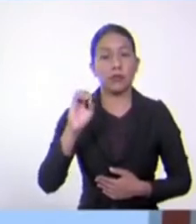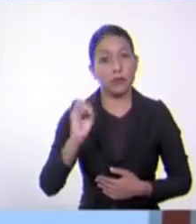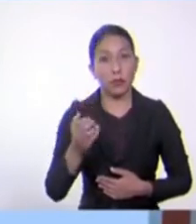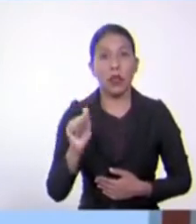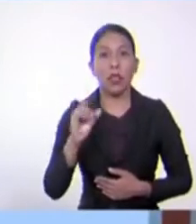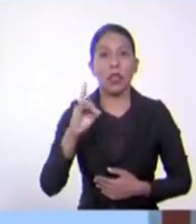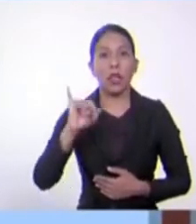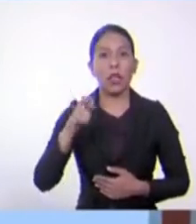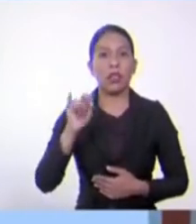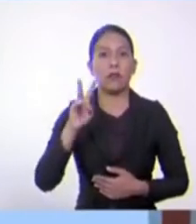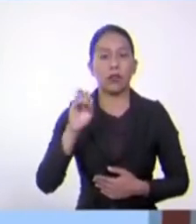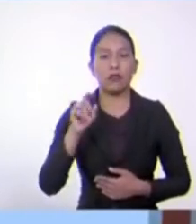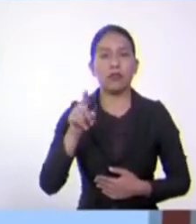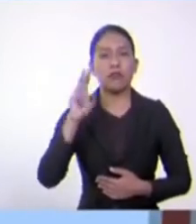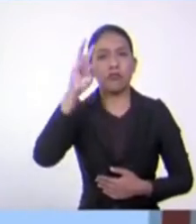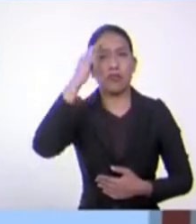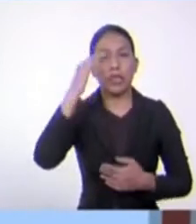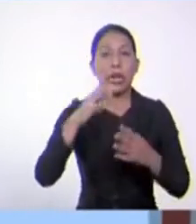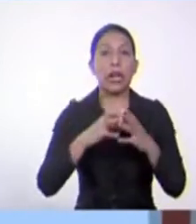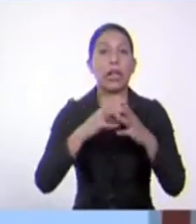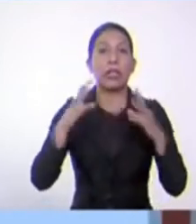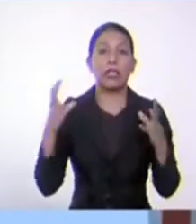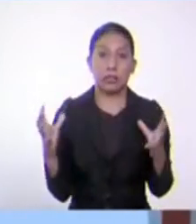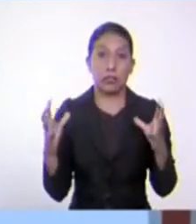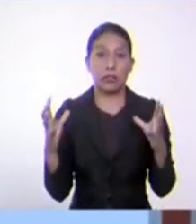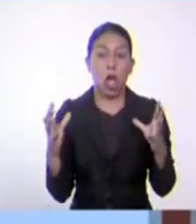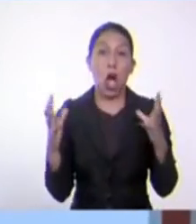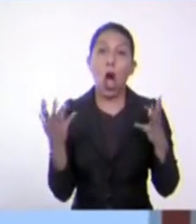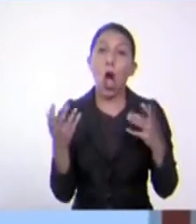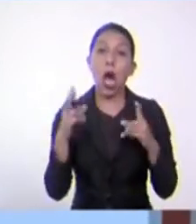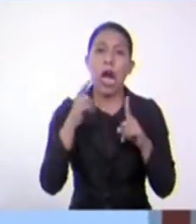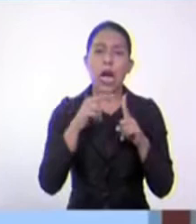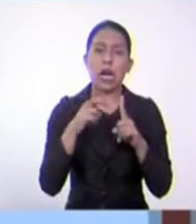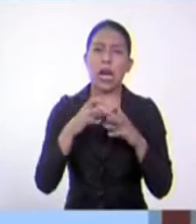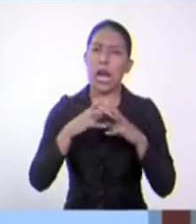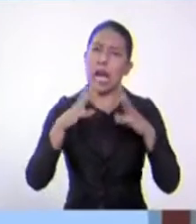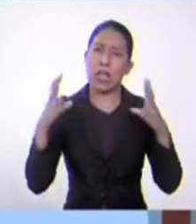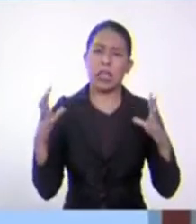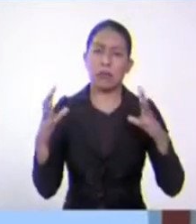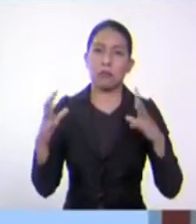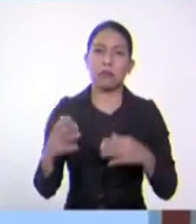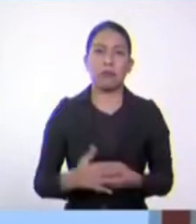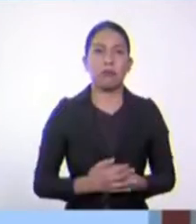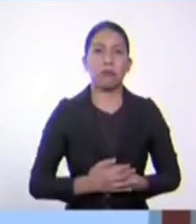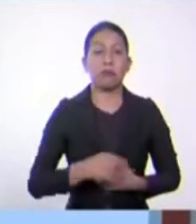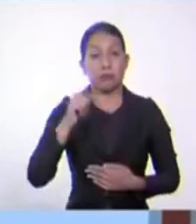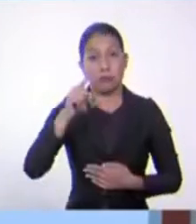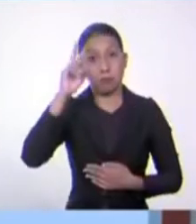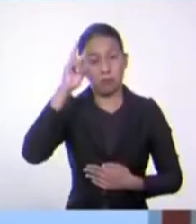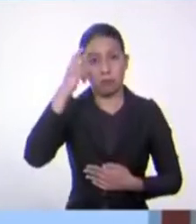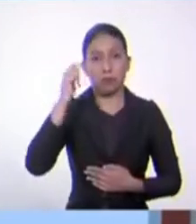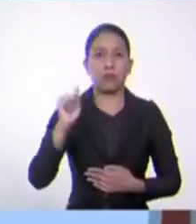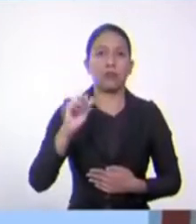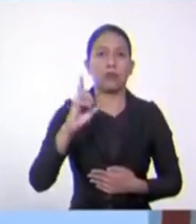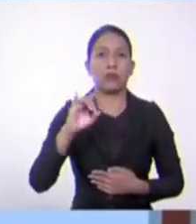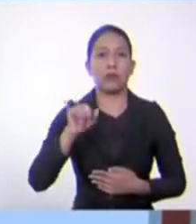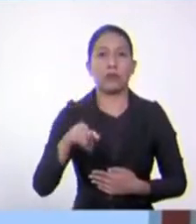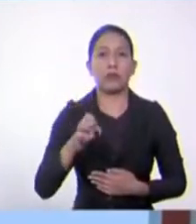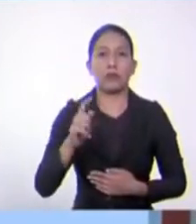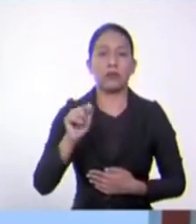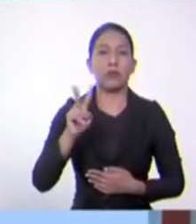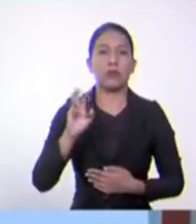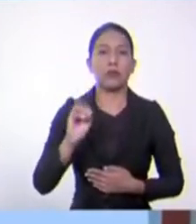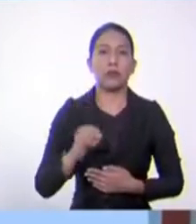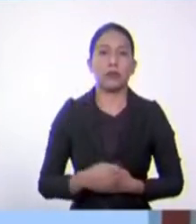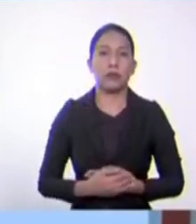es grande o que la característica de la especie es grande, por lo tanto es un adjetivo. Grandis es un